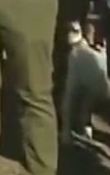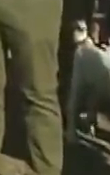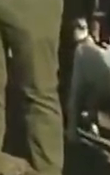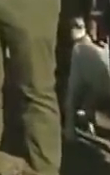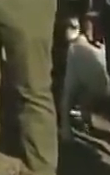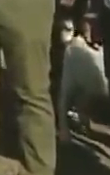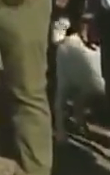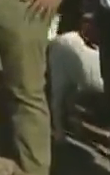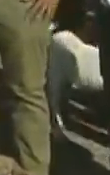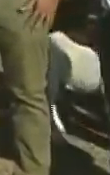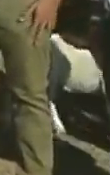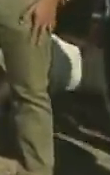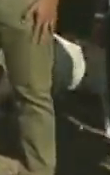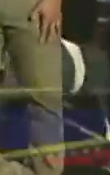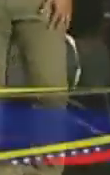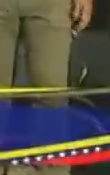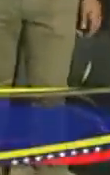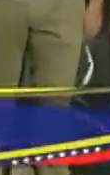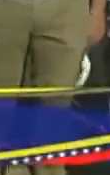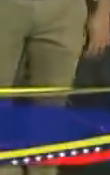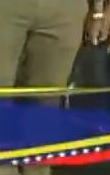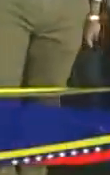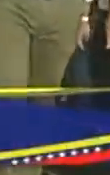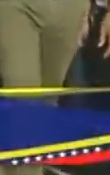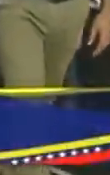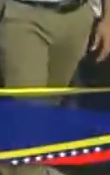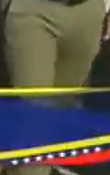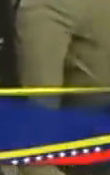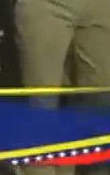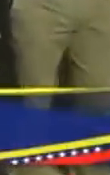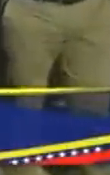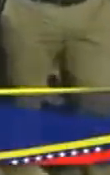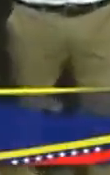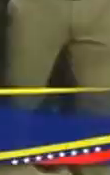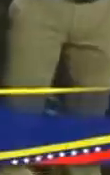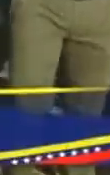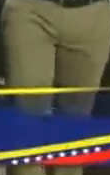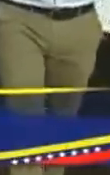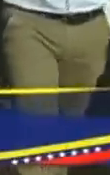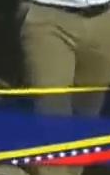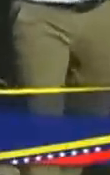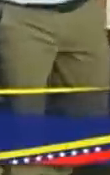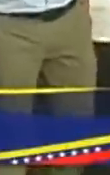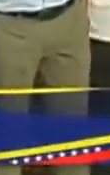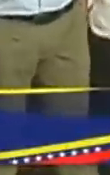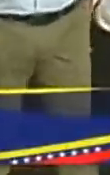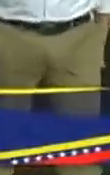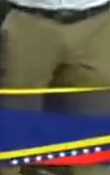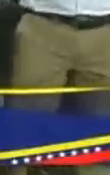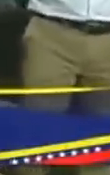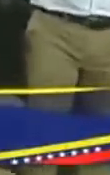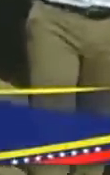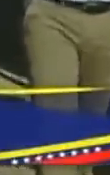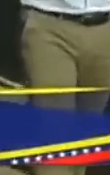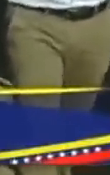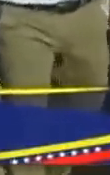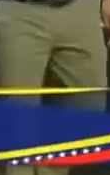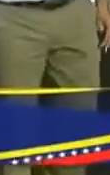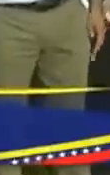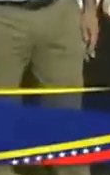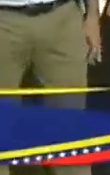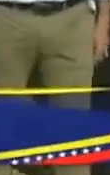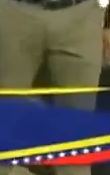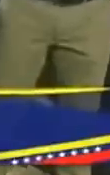sino le decimos chivos, ovejas y cabras de la mejor calidad genética, de la